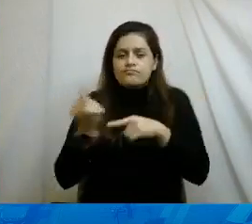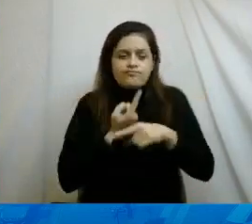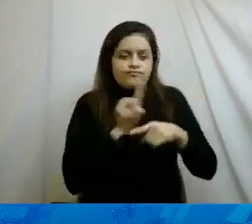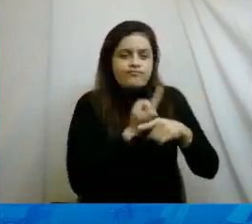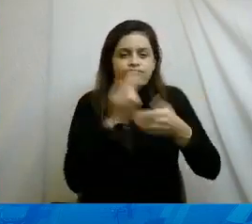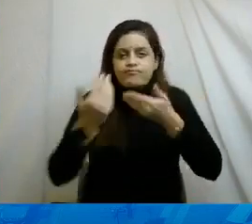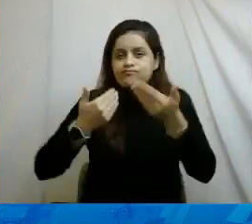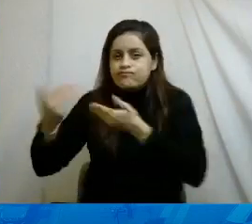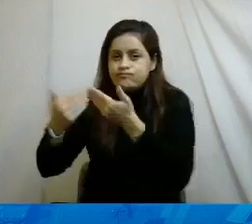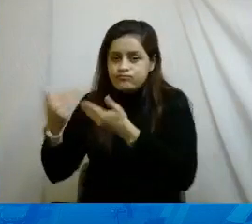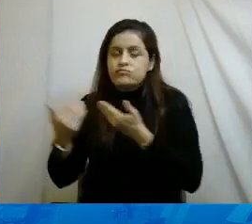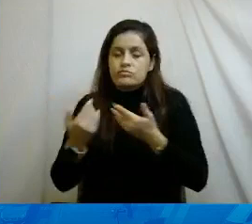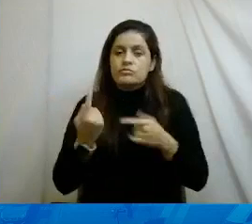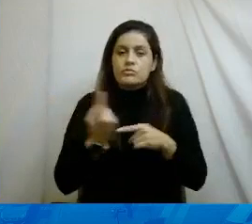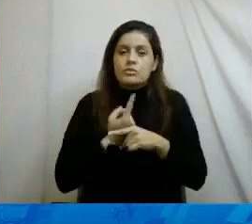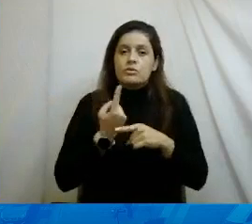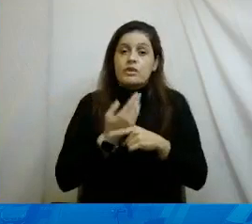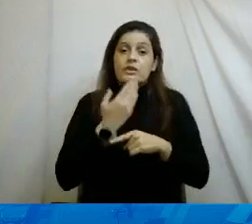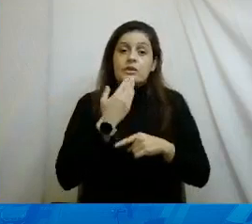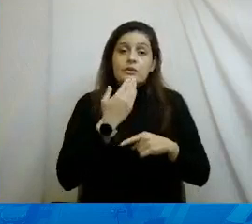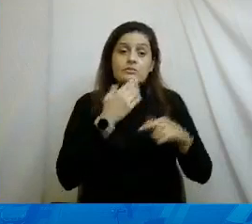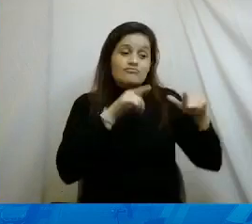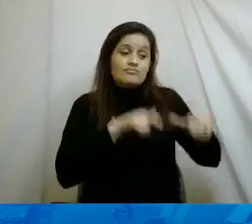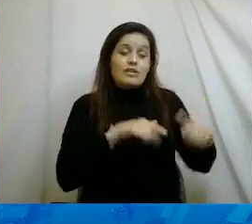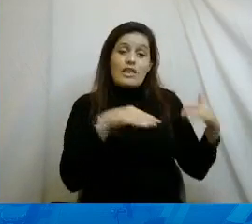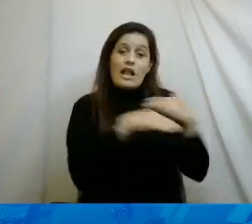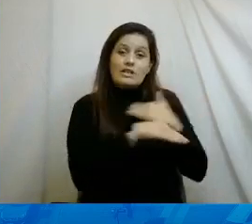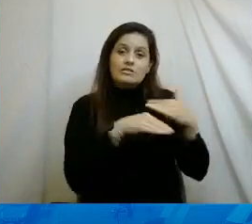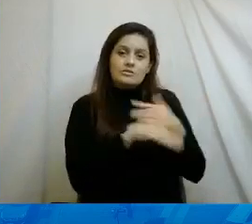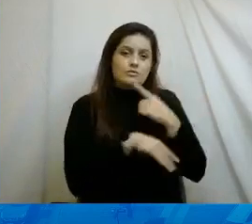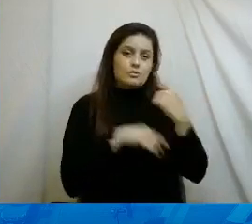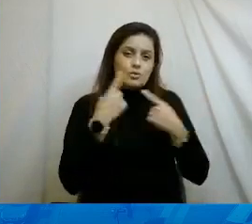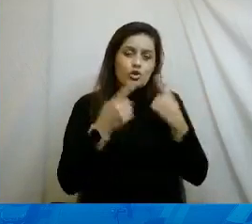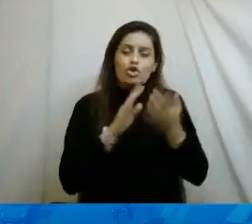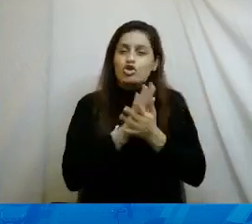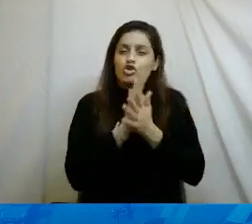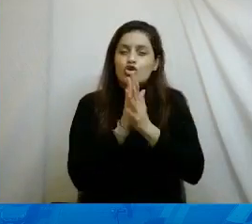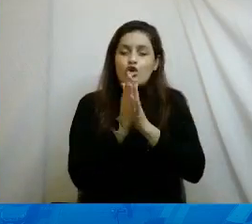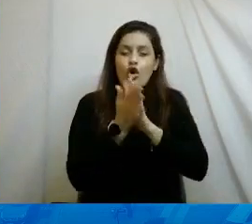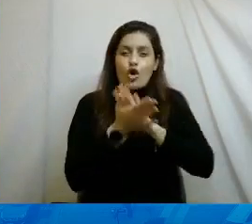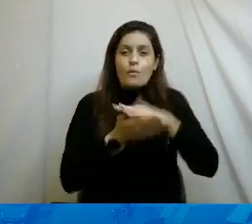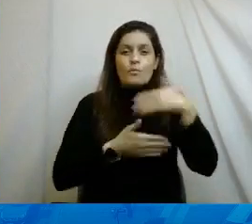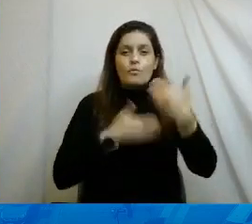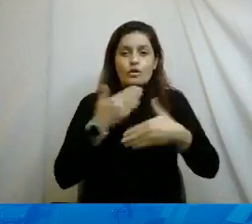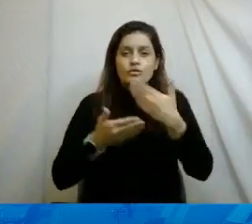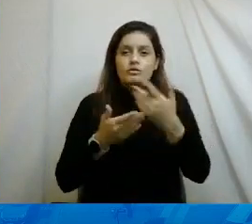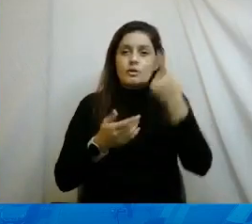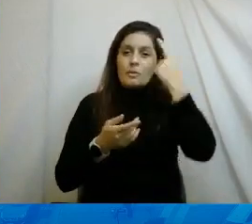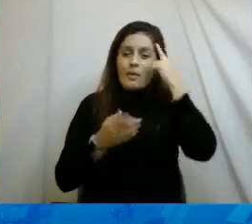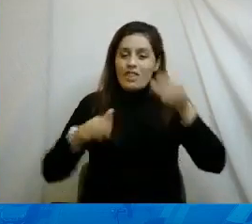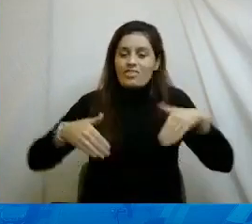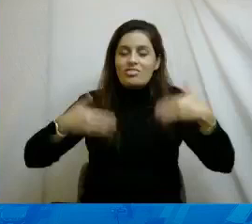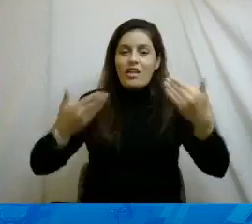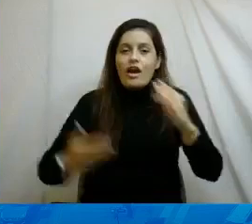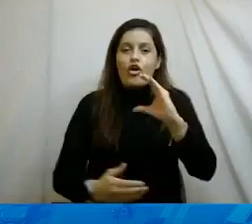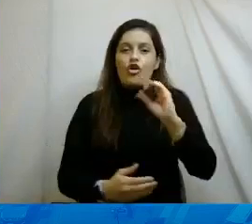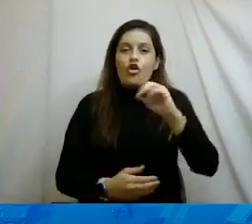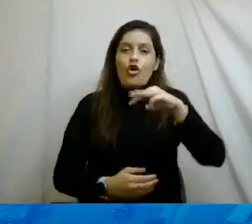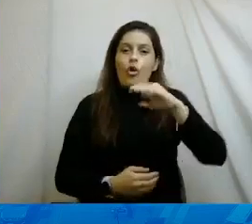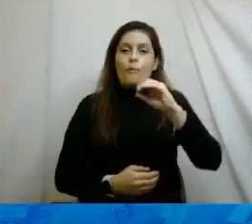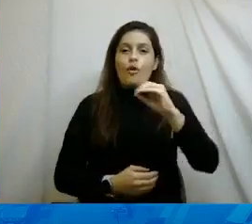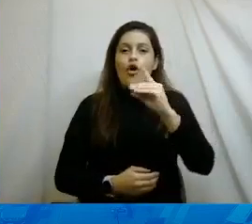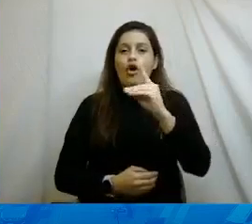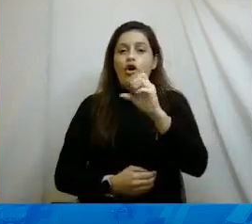con la Junta de Vecinos del Tránsito, con Esteque. Todo el proceso para entregar un comodato sabemos que pasa por